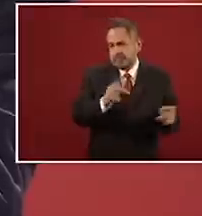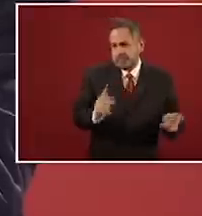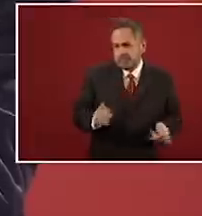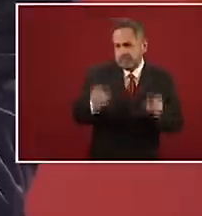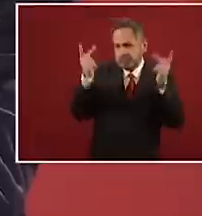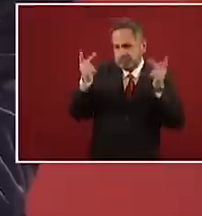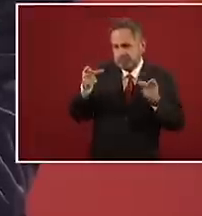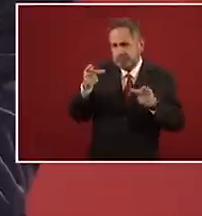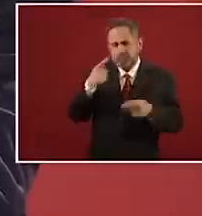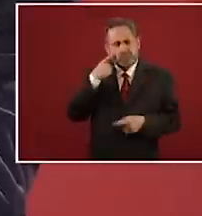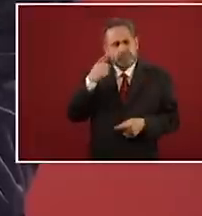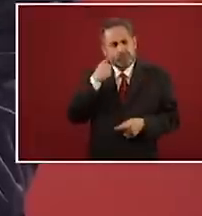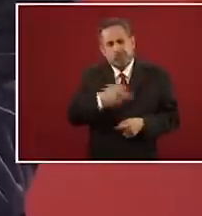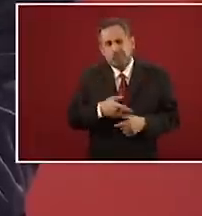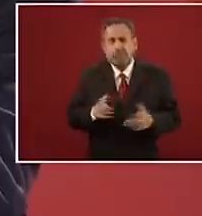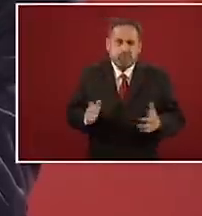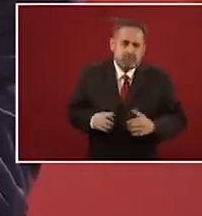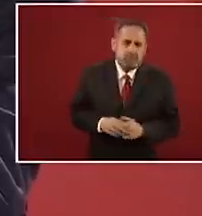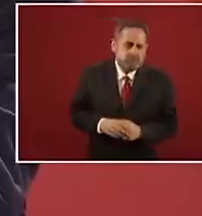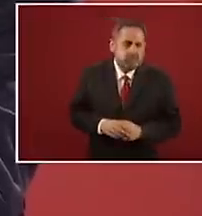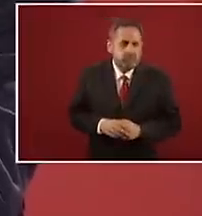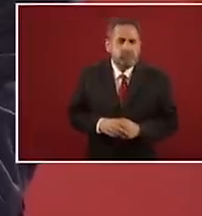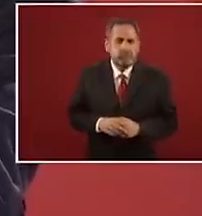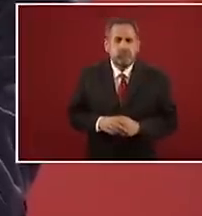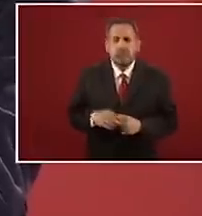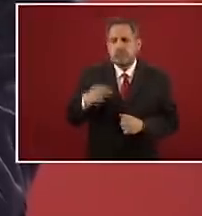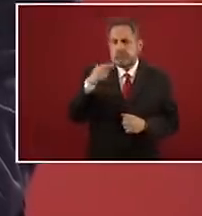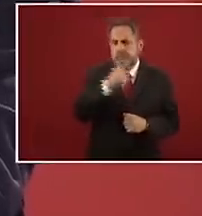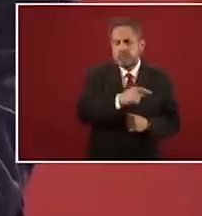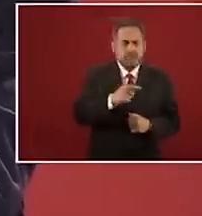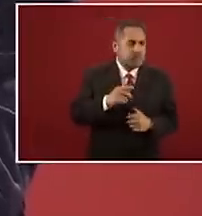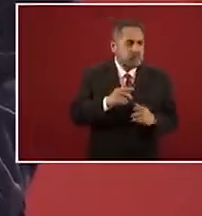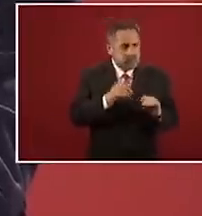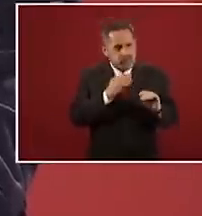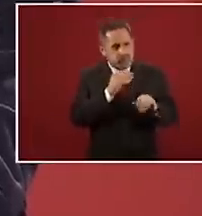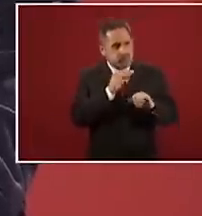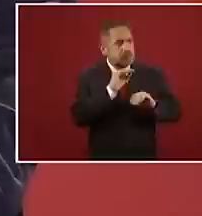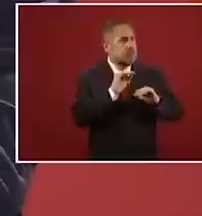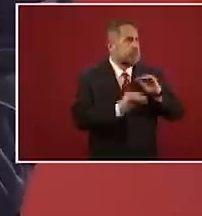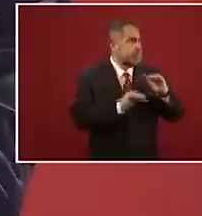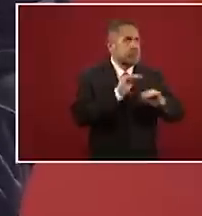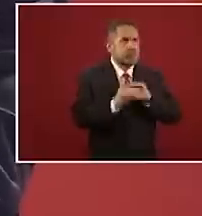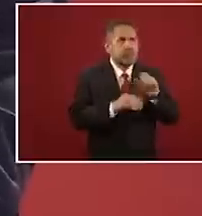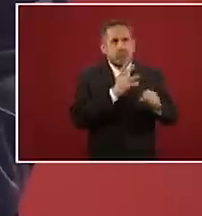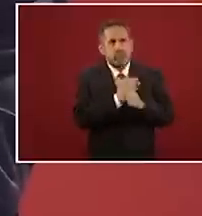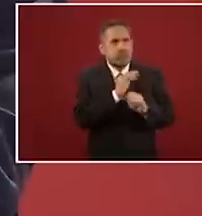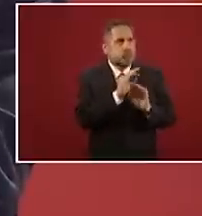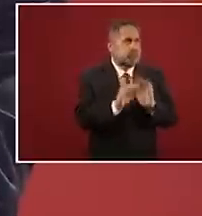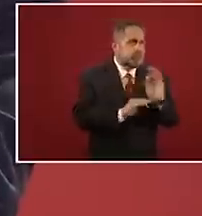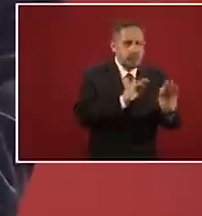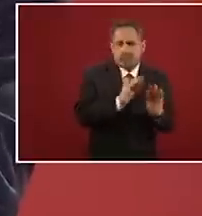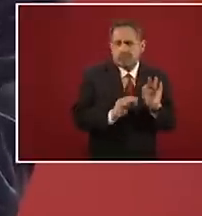aviones. Y allá se le dio todo el mantenimiento